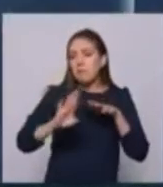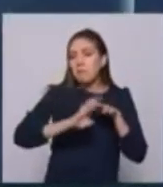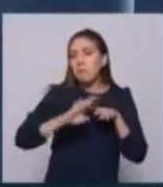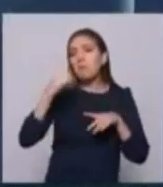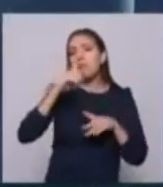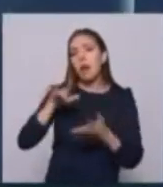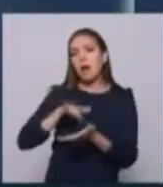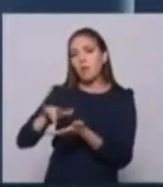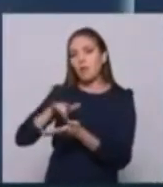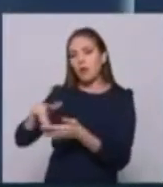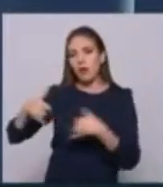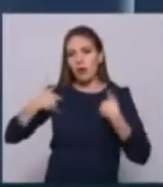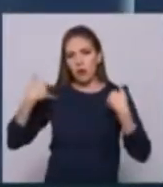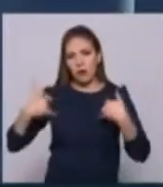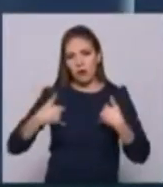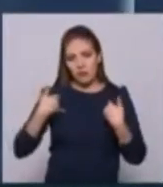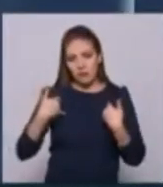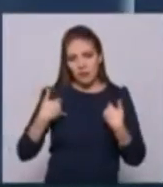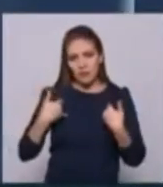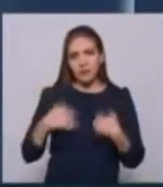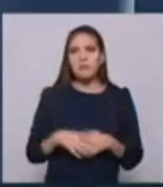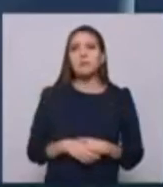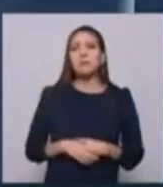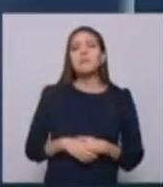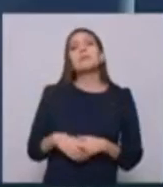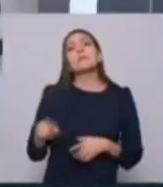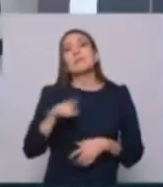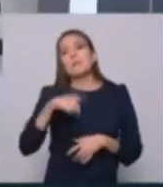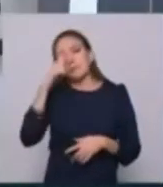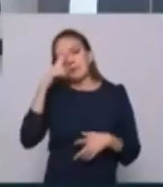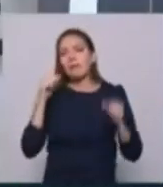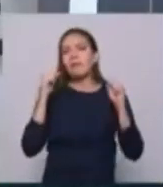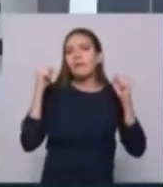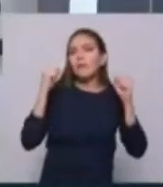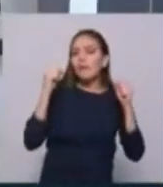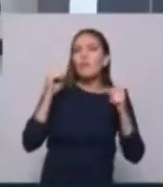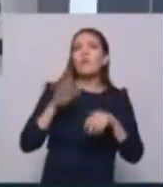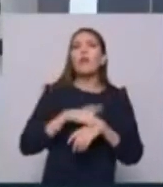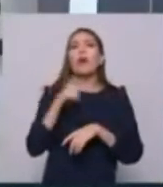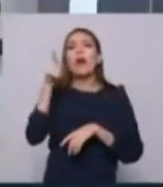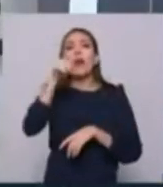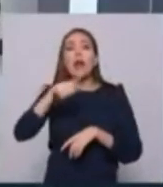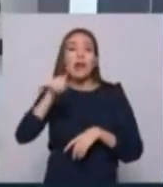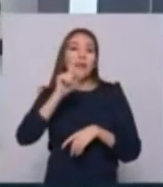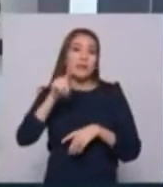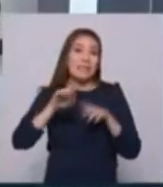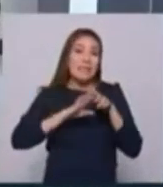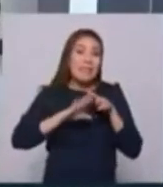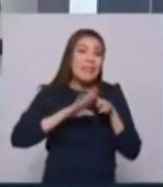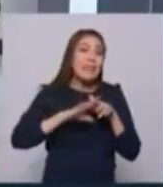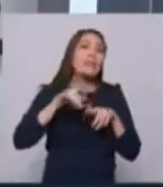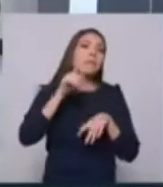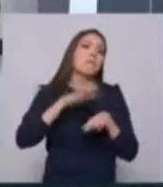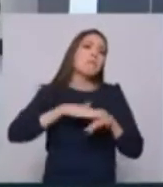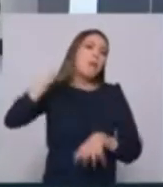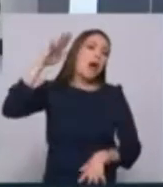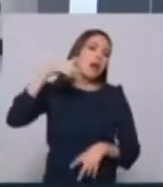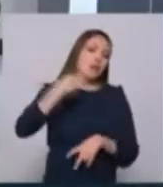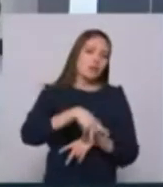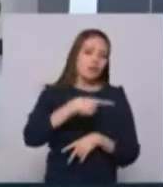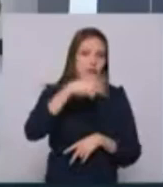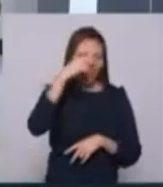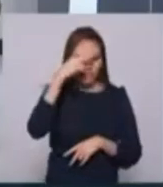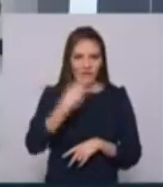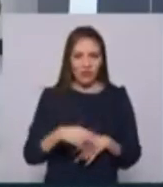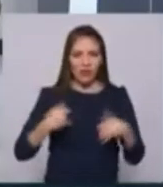México es celebrarlo porque la gran mayoría de estos jóvenes son mexicanos. Entonces vamos a tratar ahí medio, nos vamos a confundir y vamos a creer que es